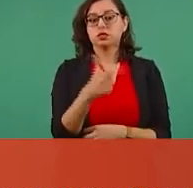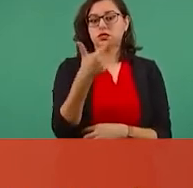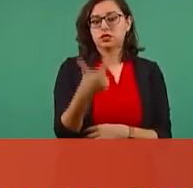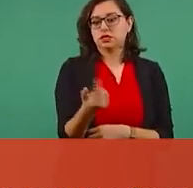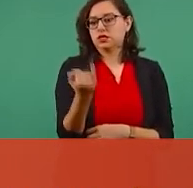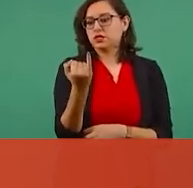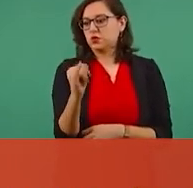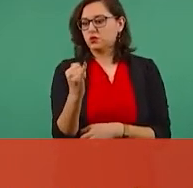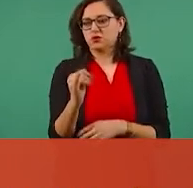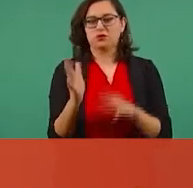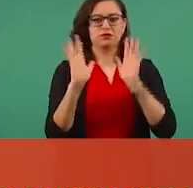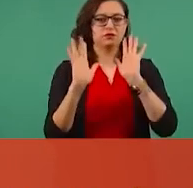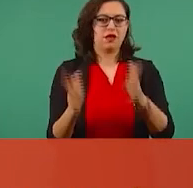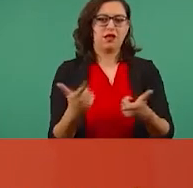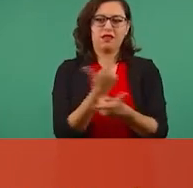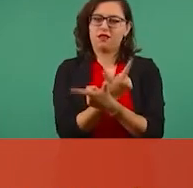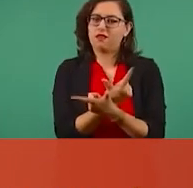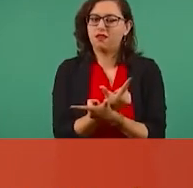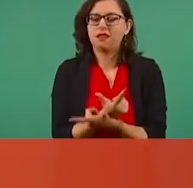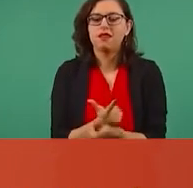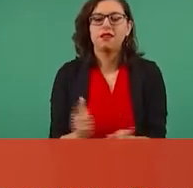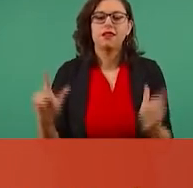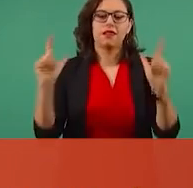es todo.